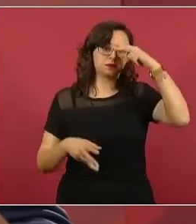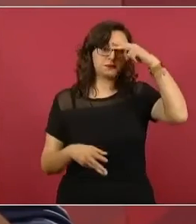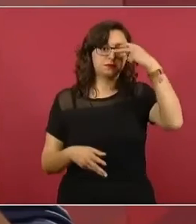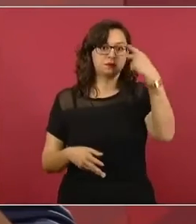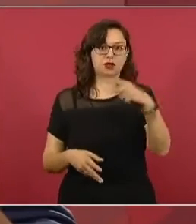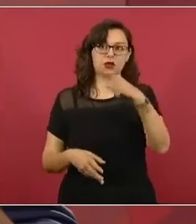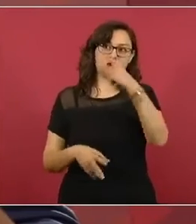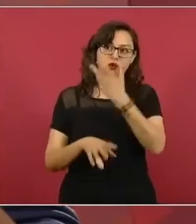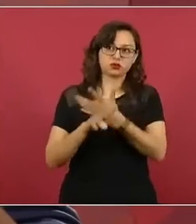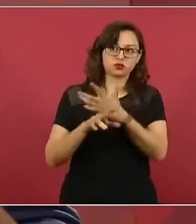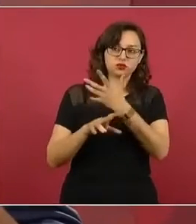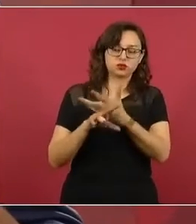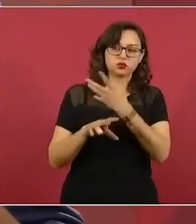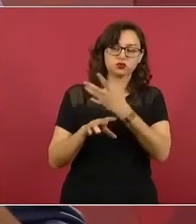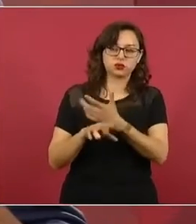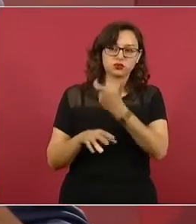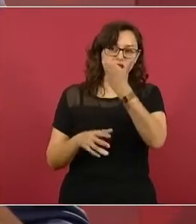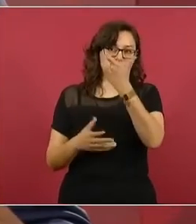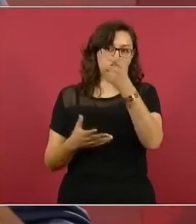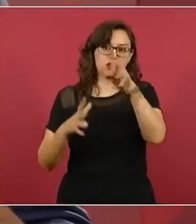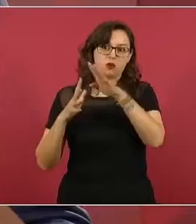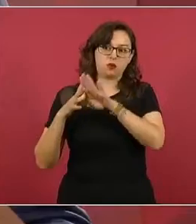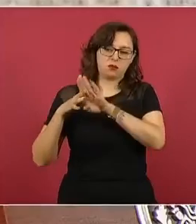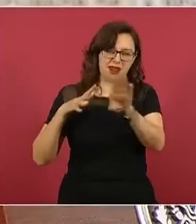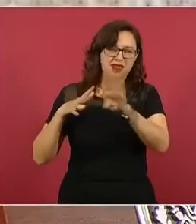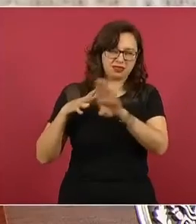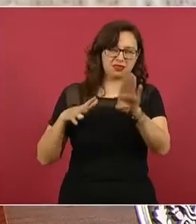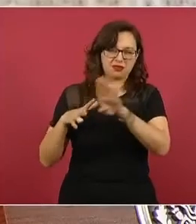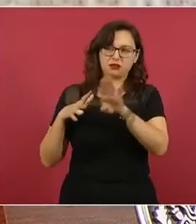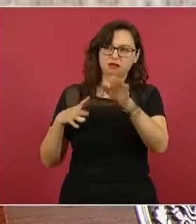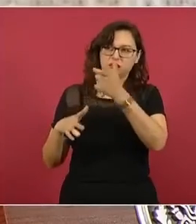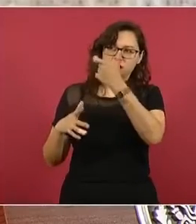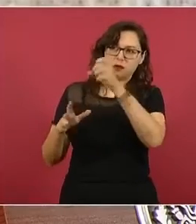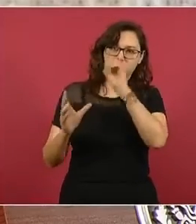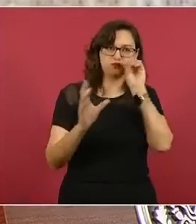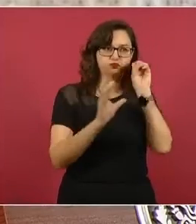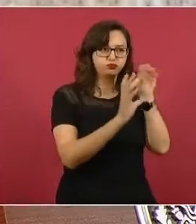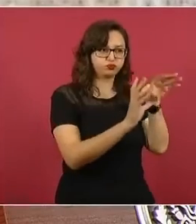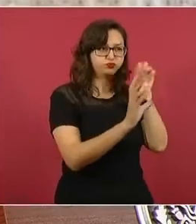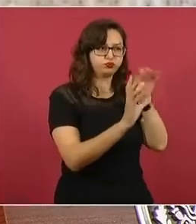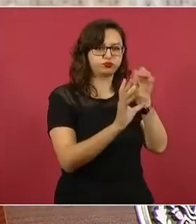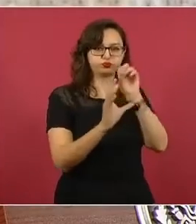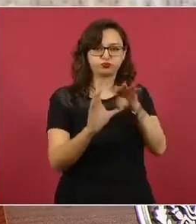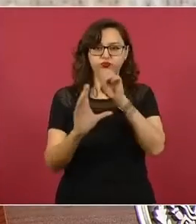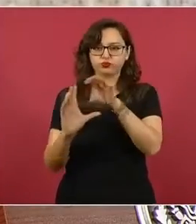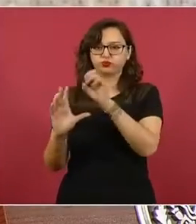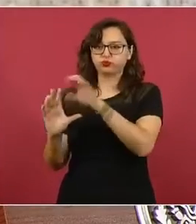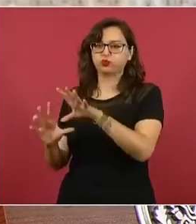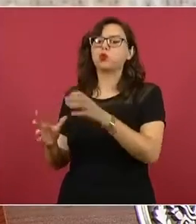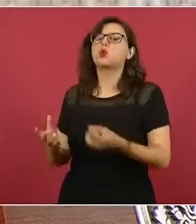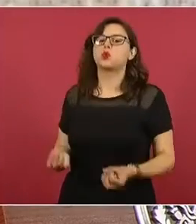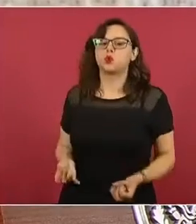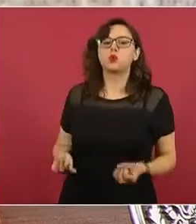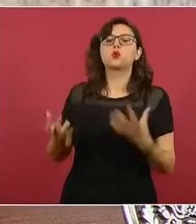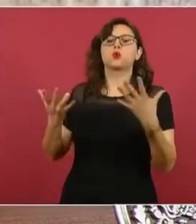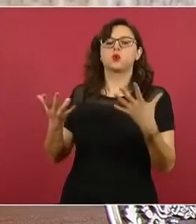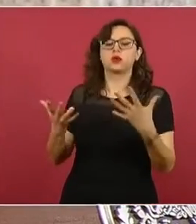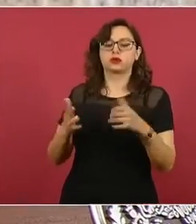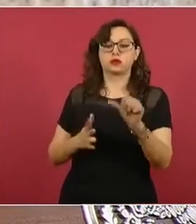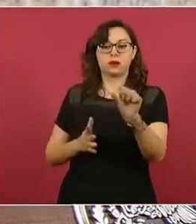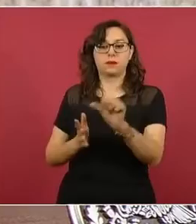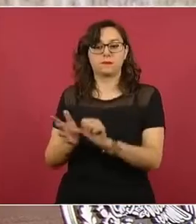lo que envían nuestros paisanos a sus familiares de el